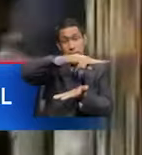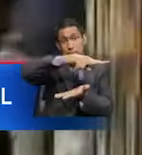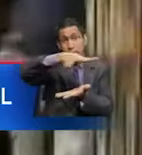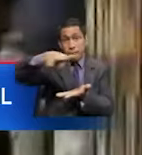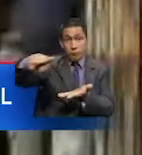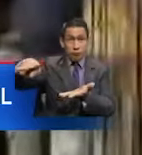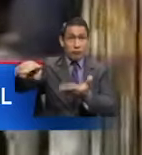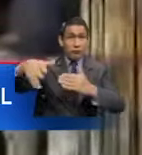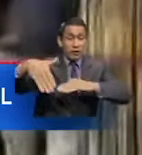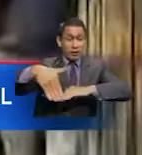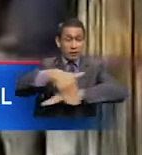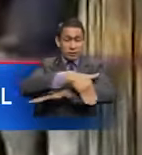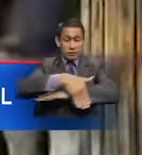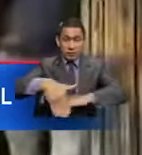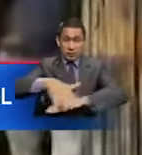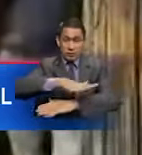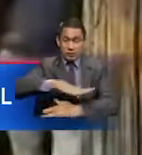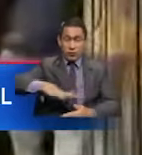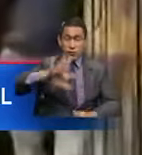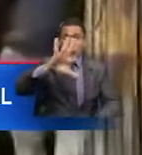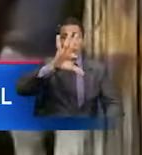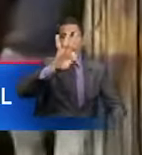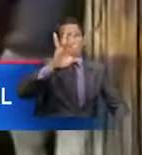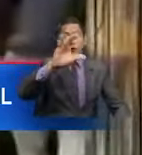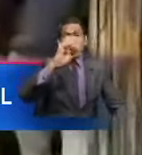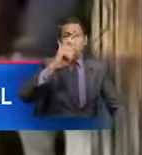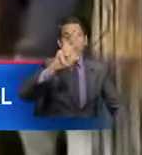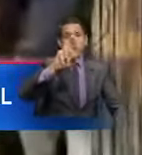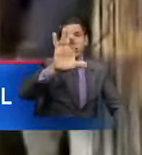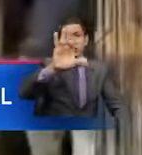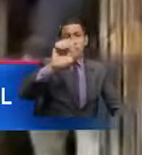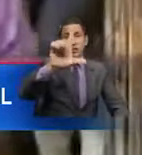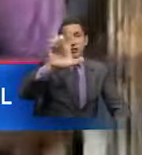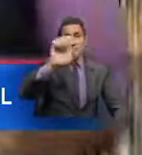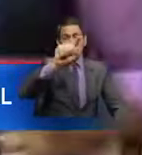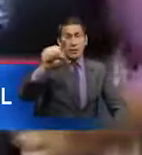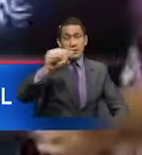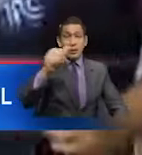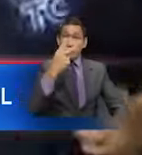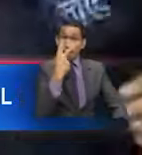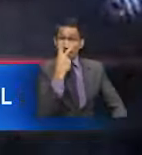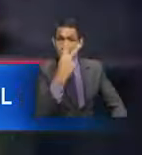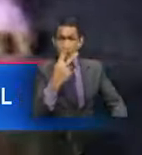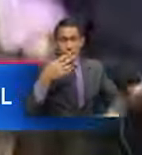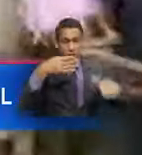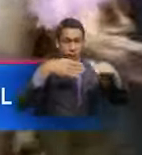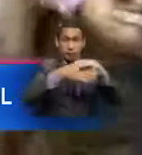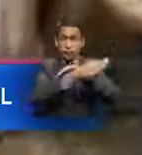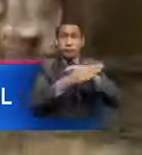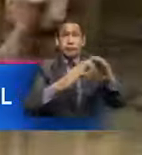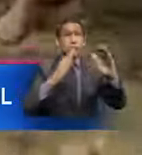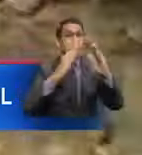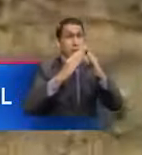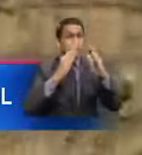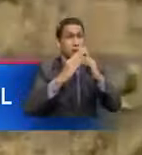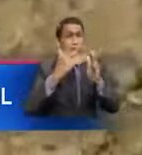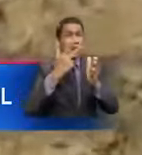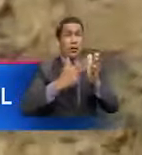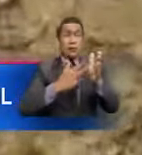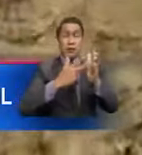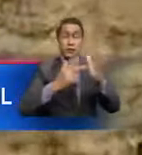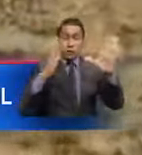calles principales del sector La Fortaleza. Ahora entramos a una vivienda y quiero que vean lo que ocurrió en la noche de este